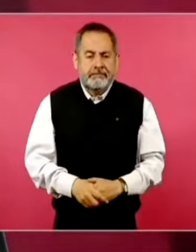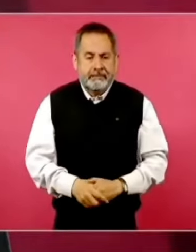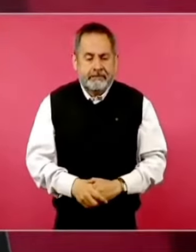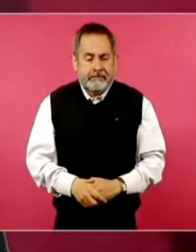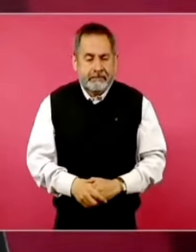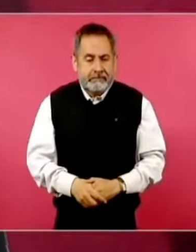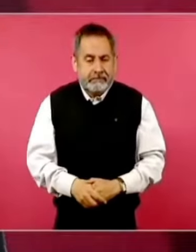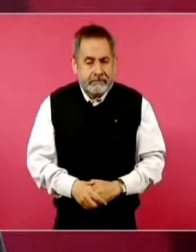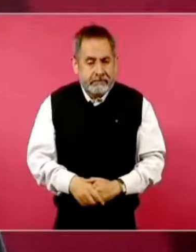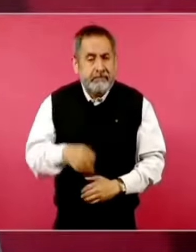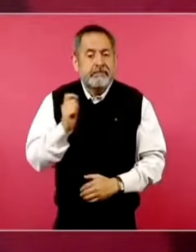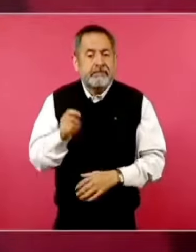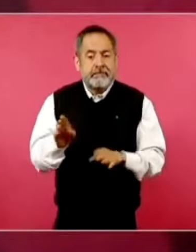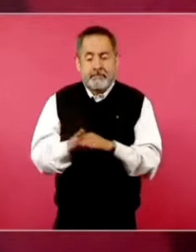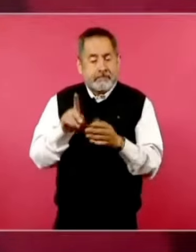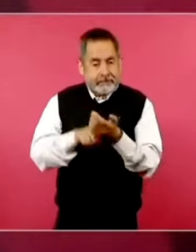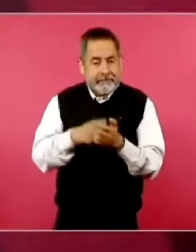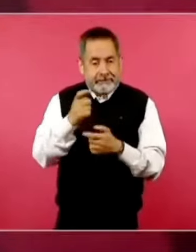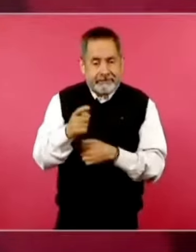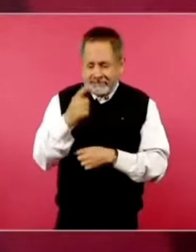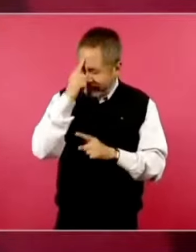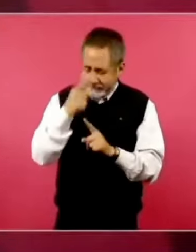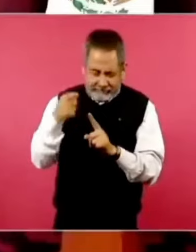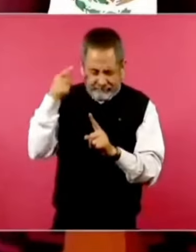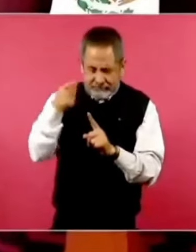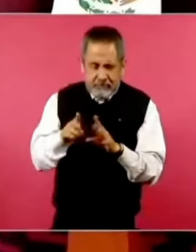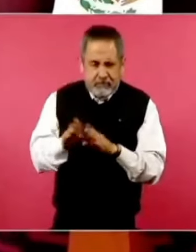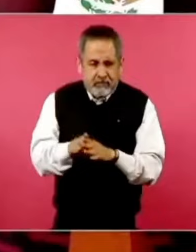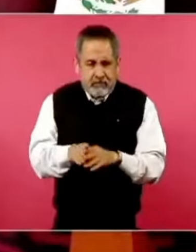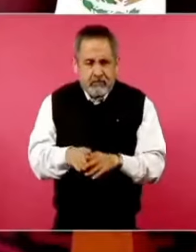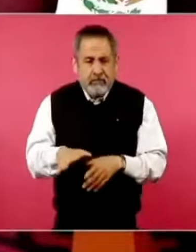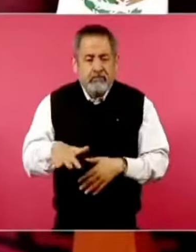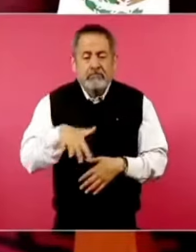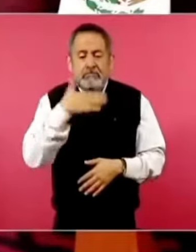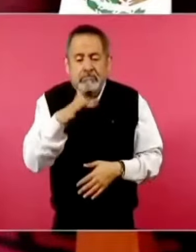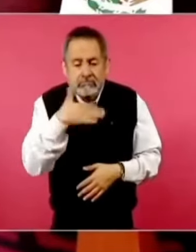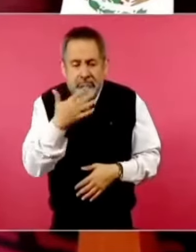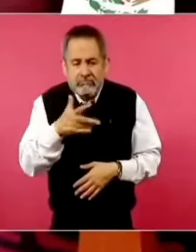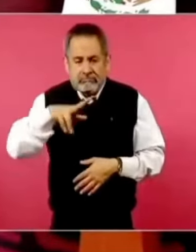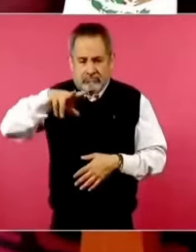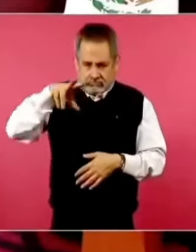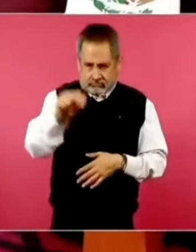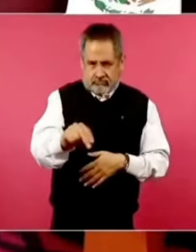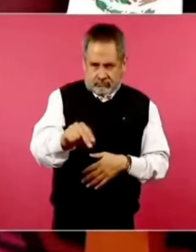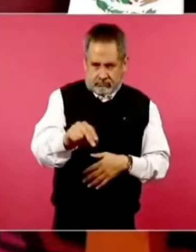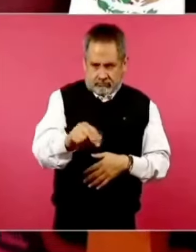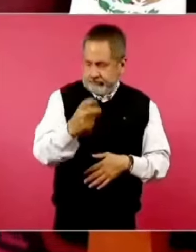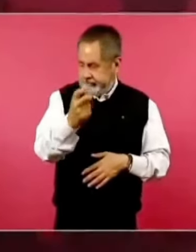Pero tiene que ver mucho con eso. La fórmula es no permitir la corrupción,